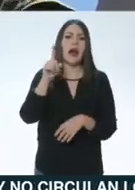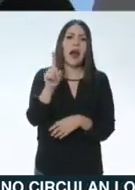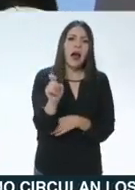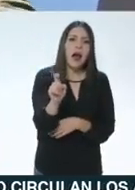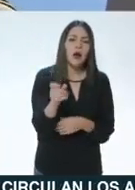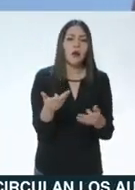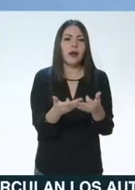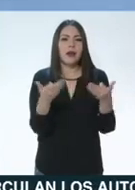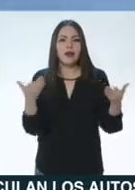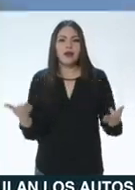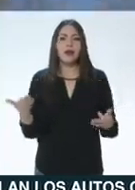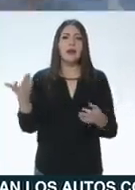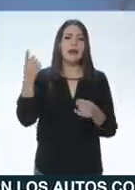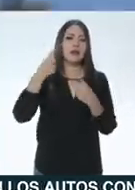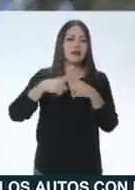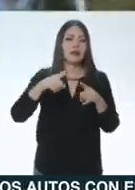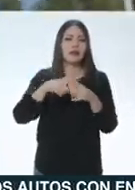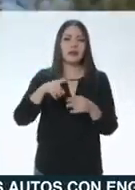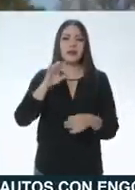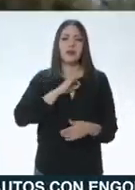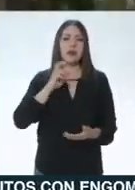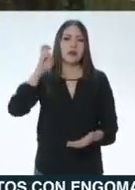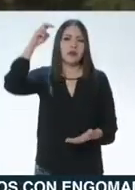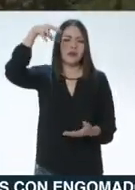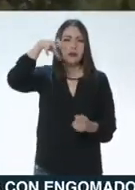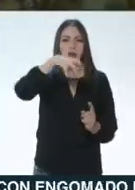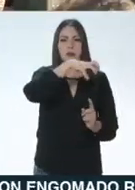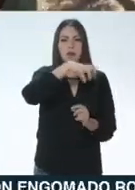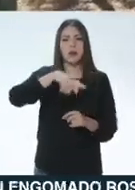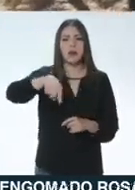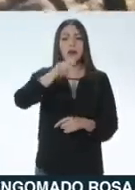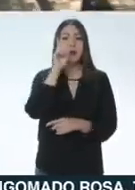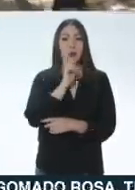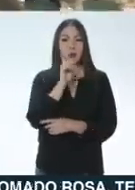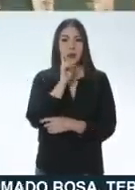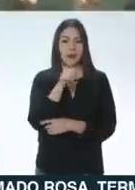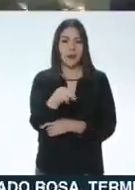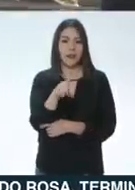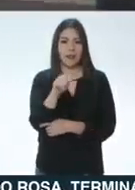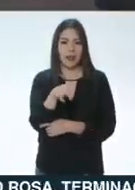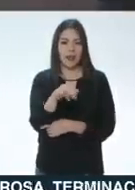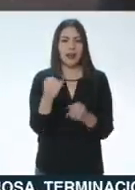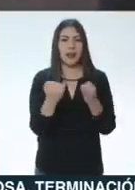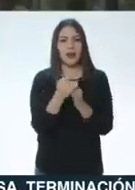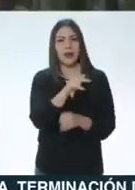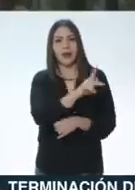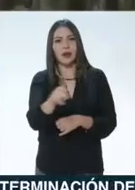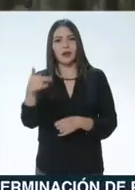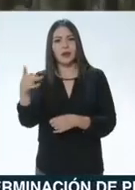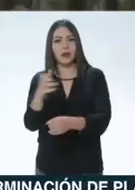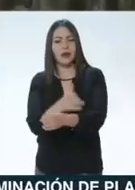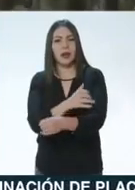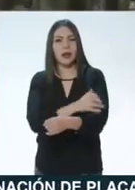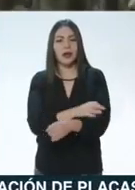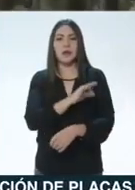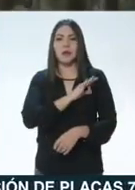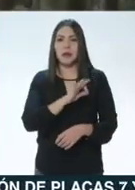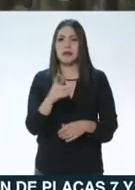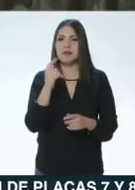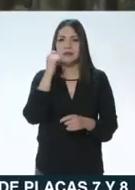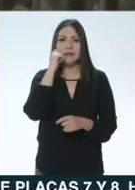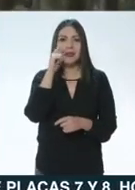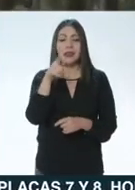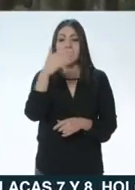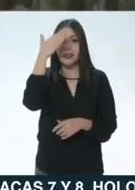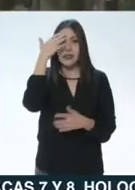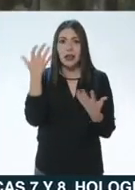Como Tania, sus compañeros están decididos a desafiar el límite de sus capacidades. Porque tú ves que no te sale y es donde